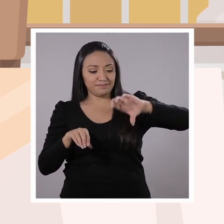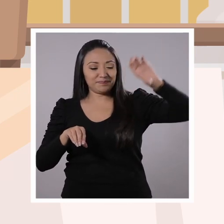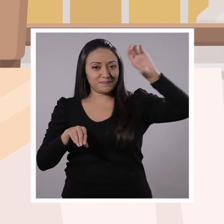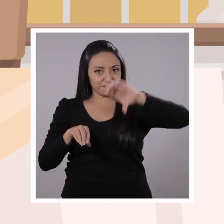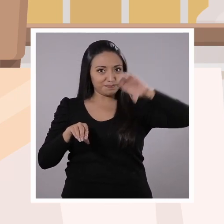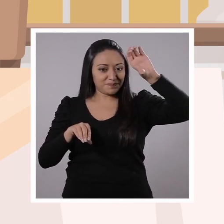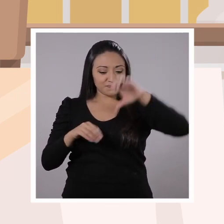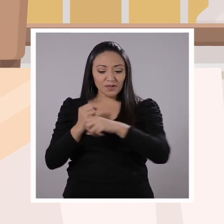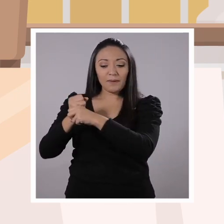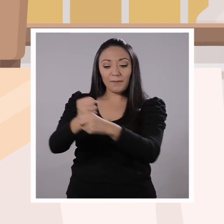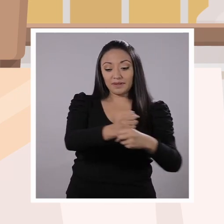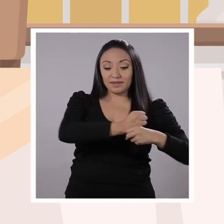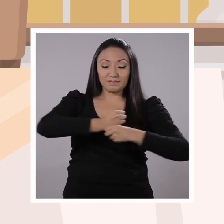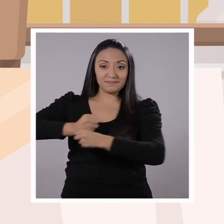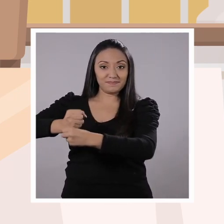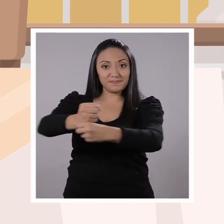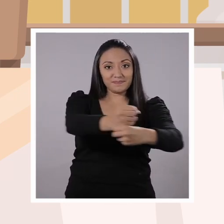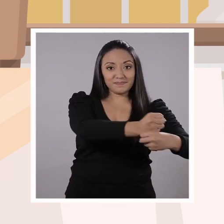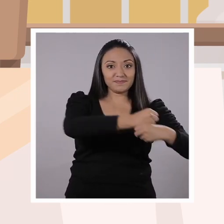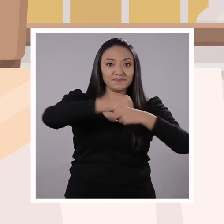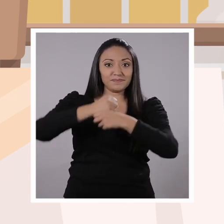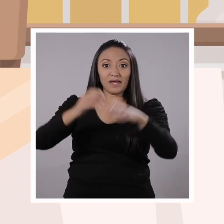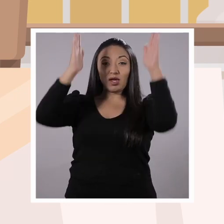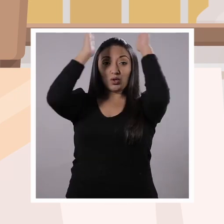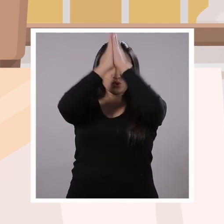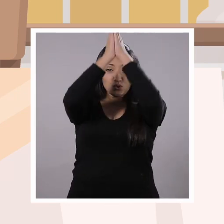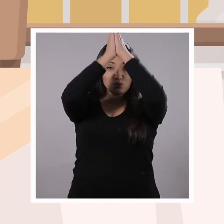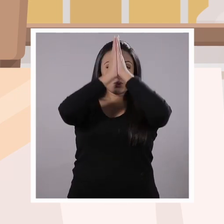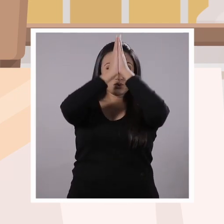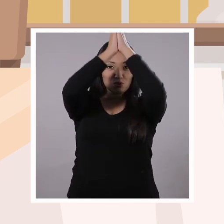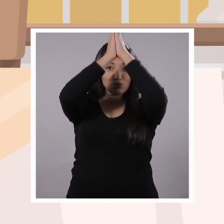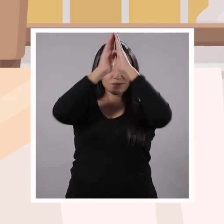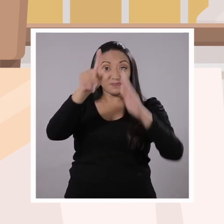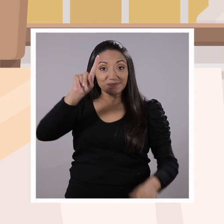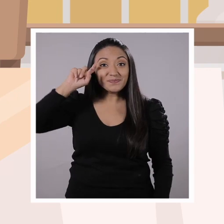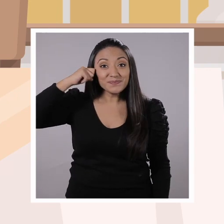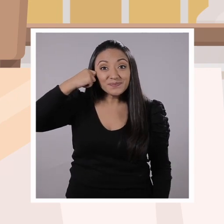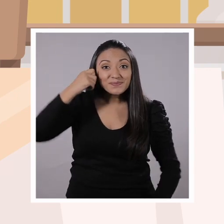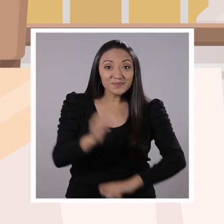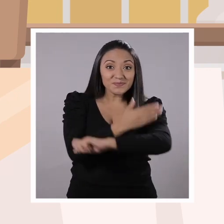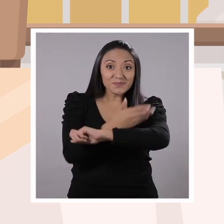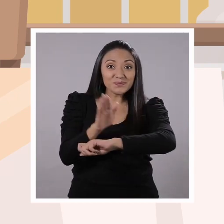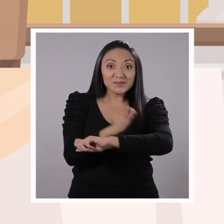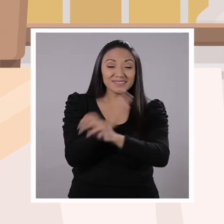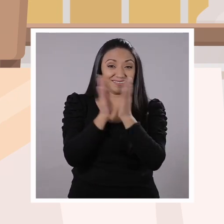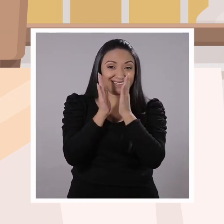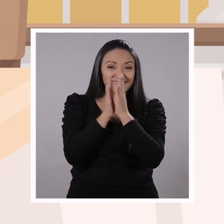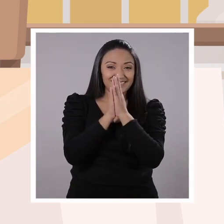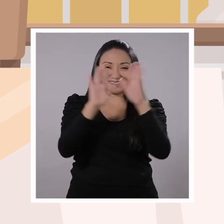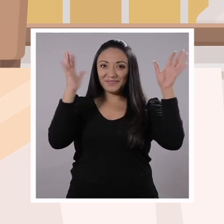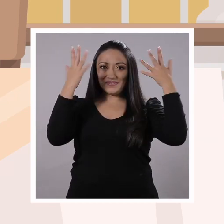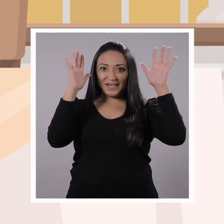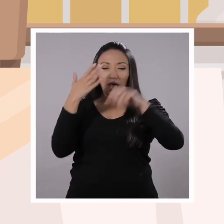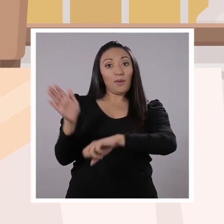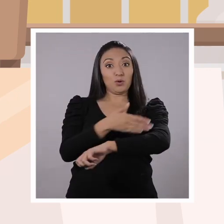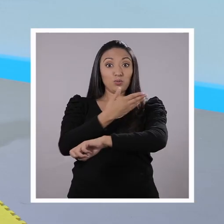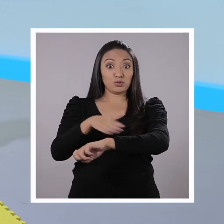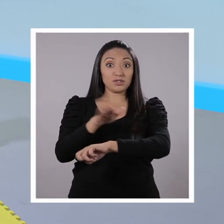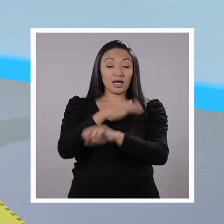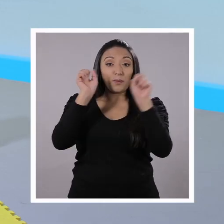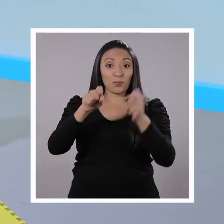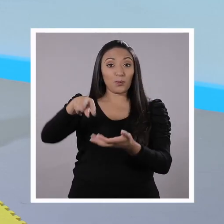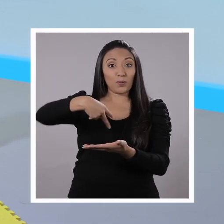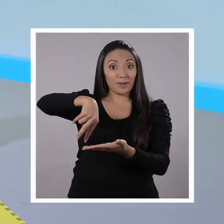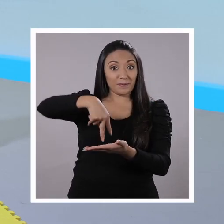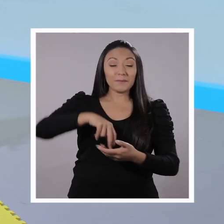salero, azucarero, una batidora y un olla express. ¡Chu, chu! ¡Ya hirvió